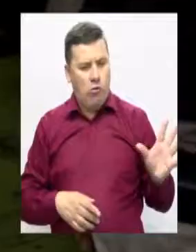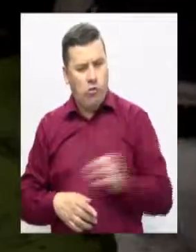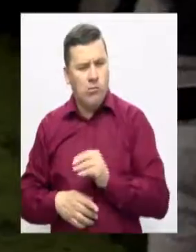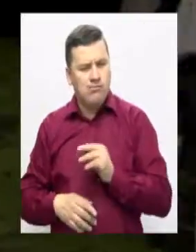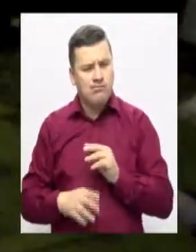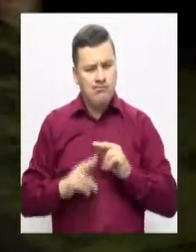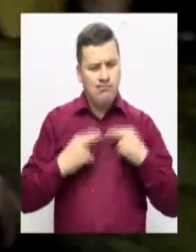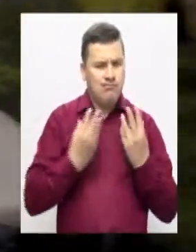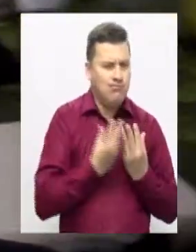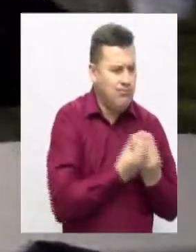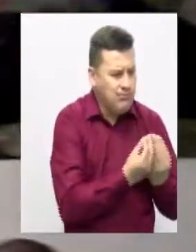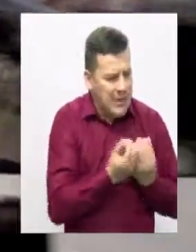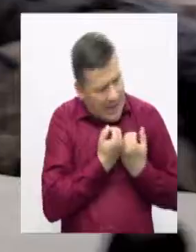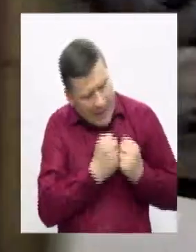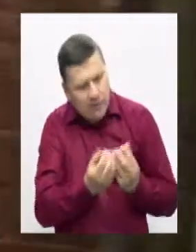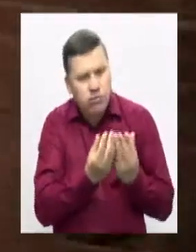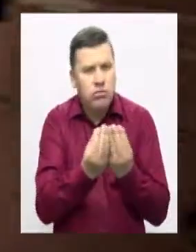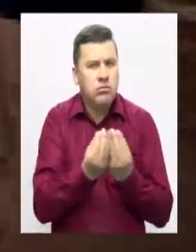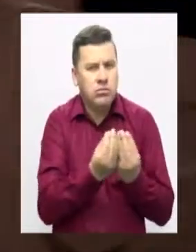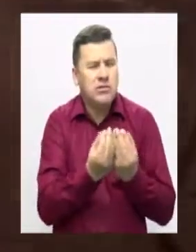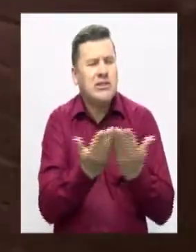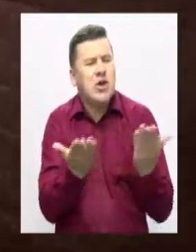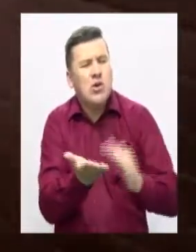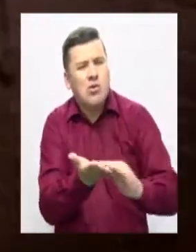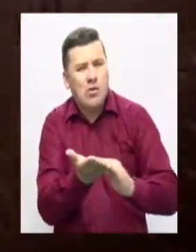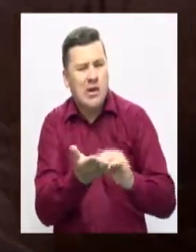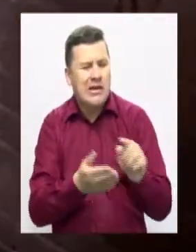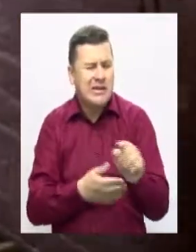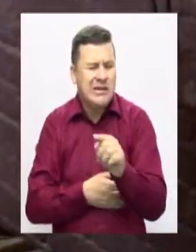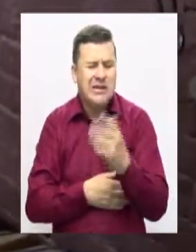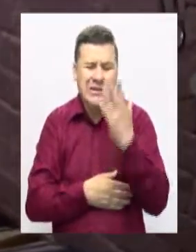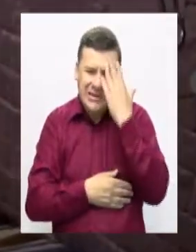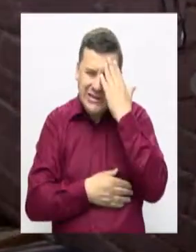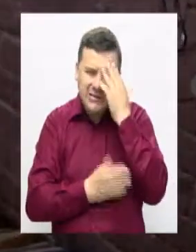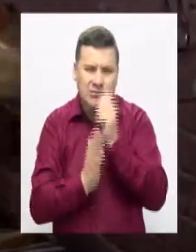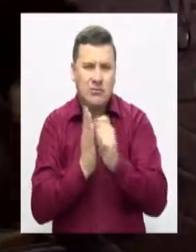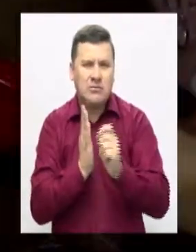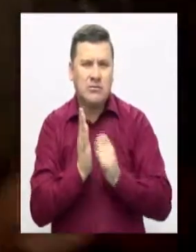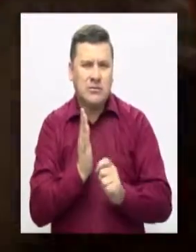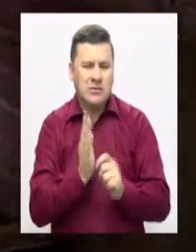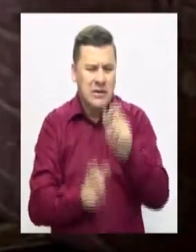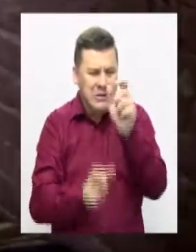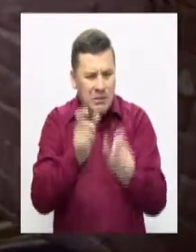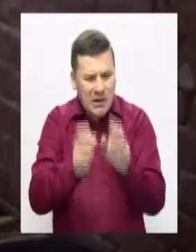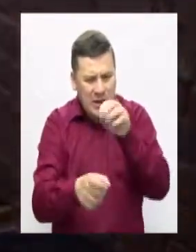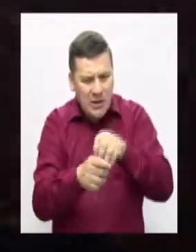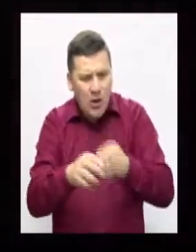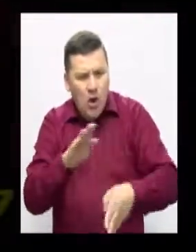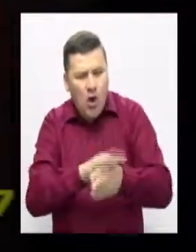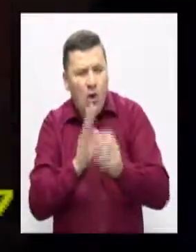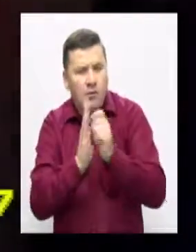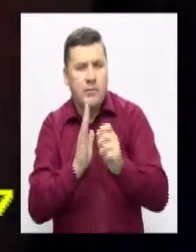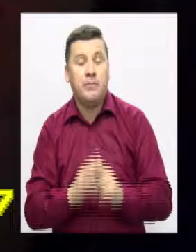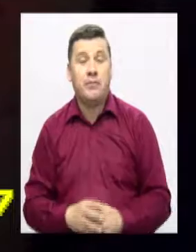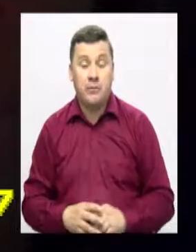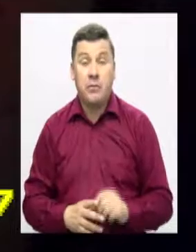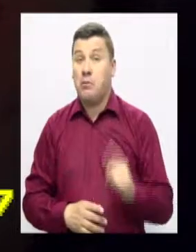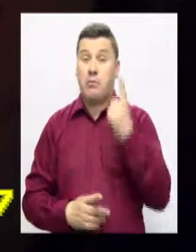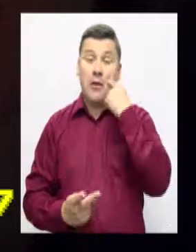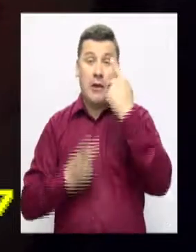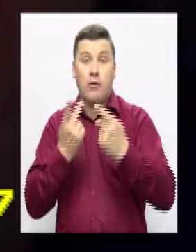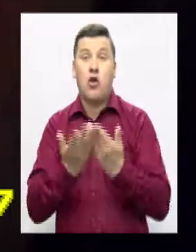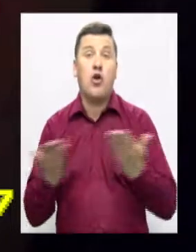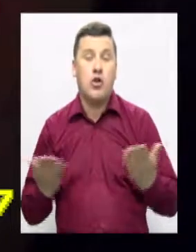todos reunieran esfuerzos y sacaran el tema del personal interno adelante. La primera visita